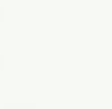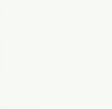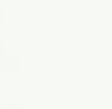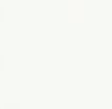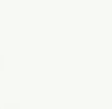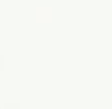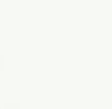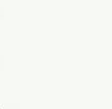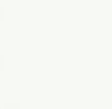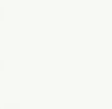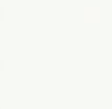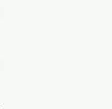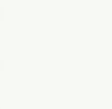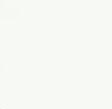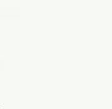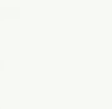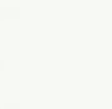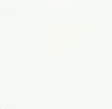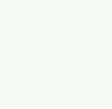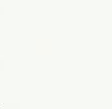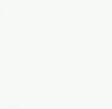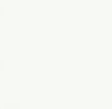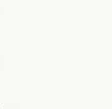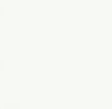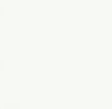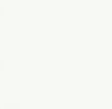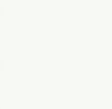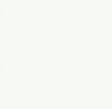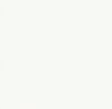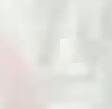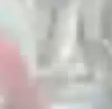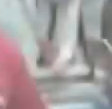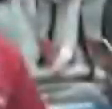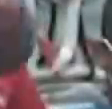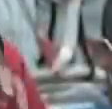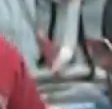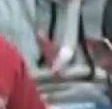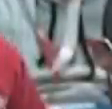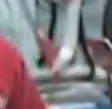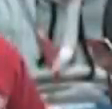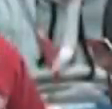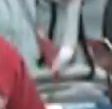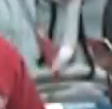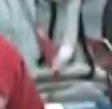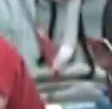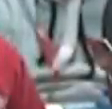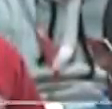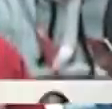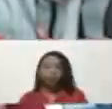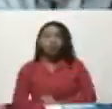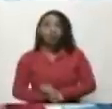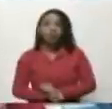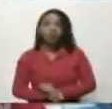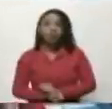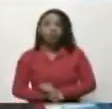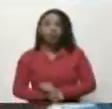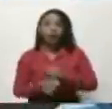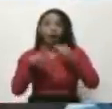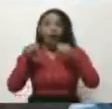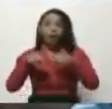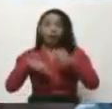está obligada a lo ético, y luego lo vamos a ver muy brevemente, es esta revolución. Porque esta revolución se